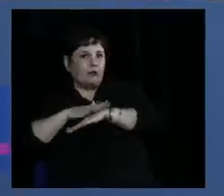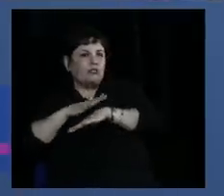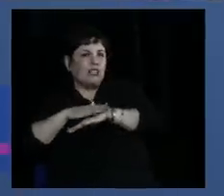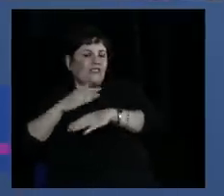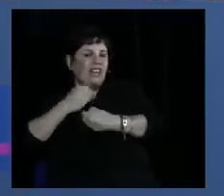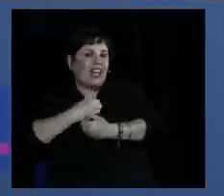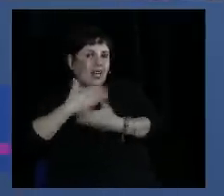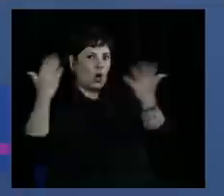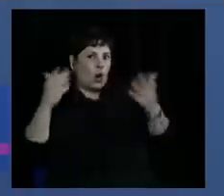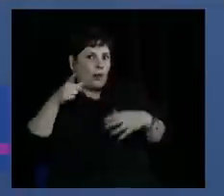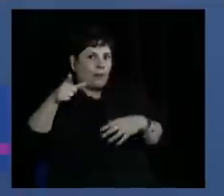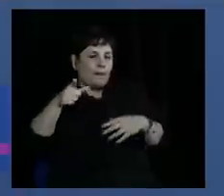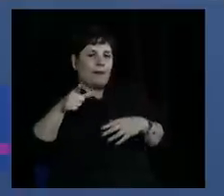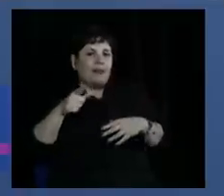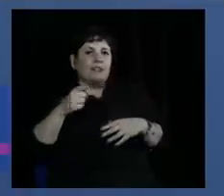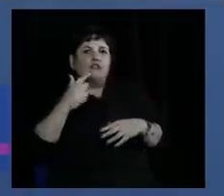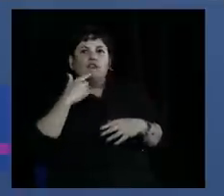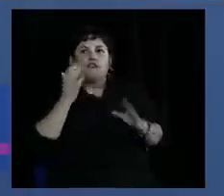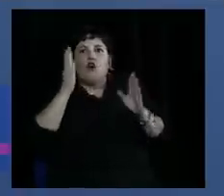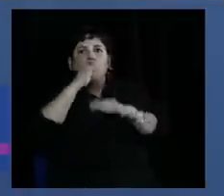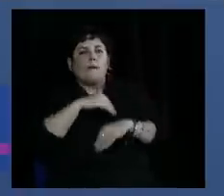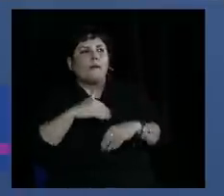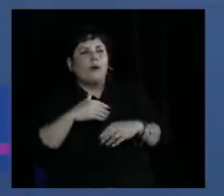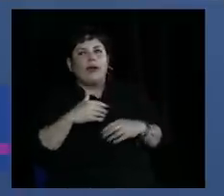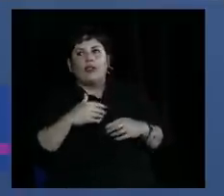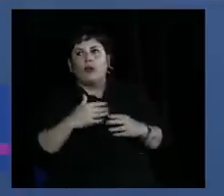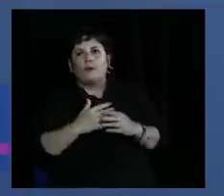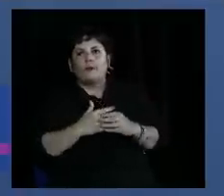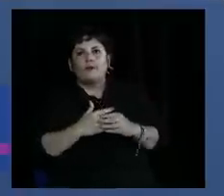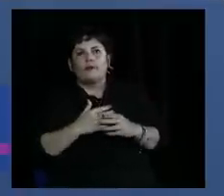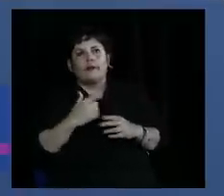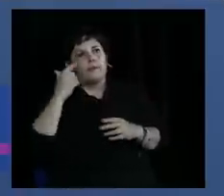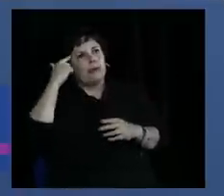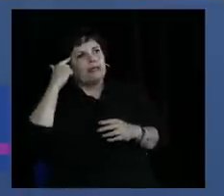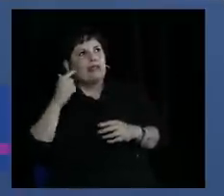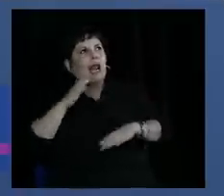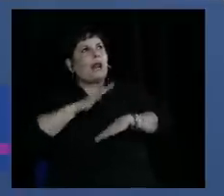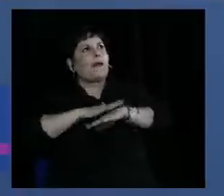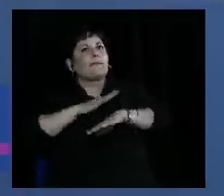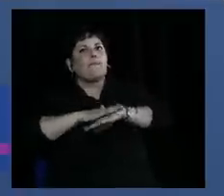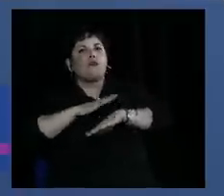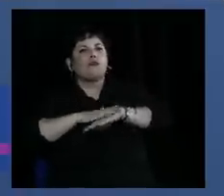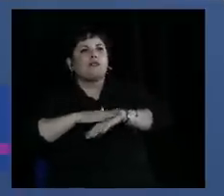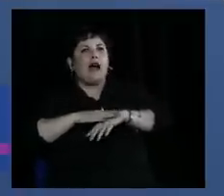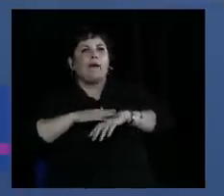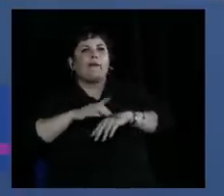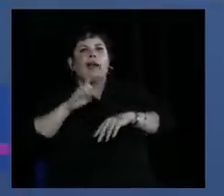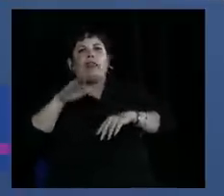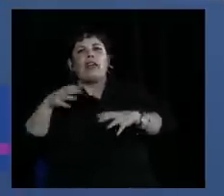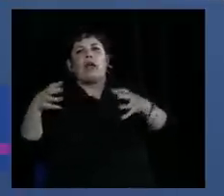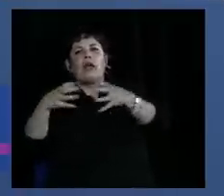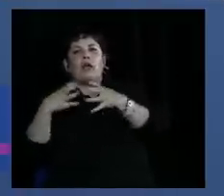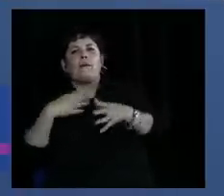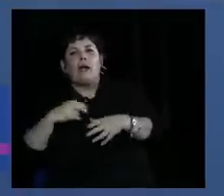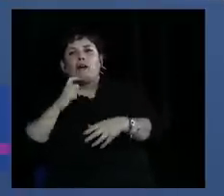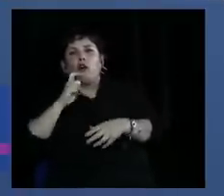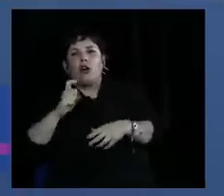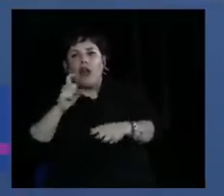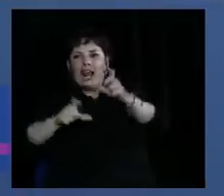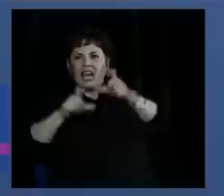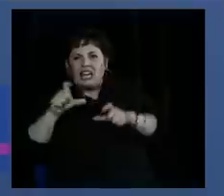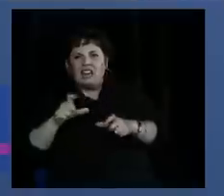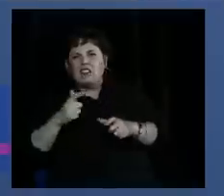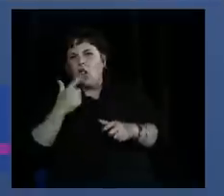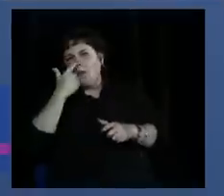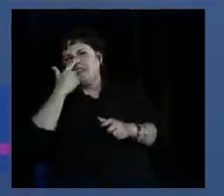enorme, enorme. Yo no le puedo, no puedo considerar que es responsabilidad de la derecha que la gente esté